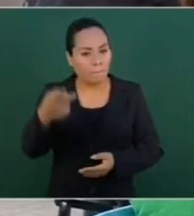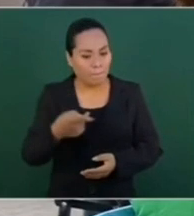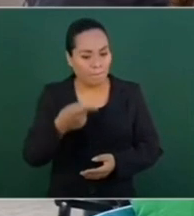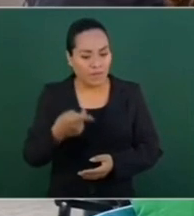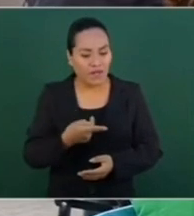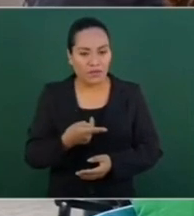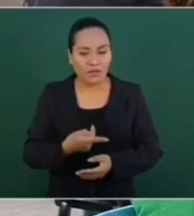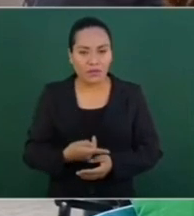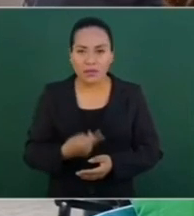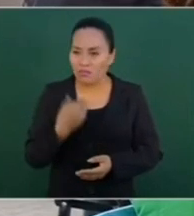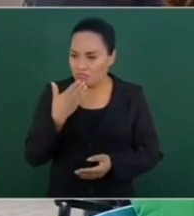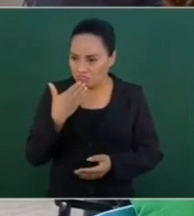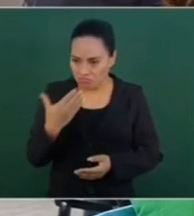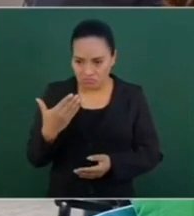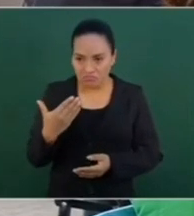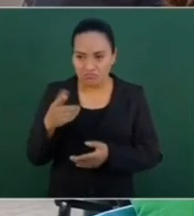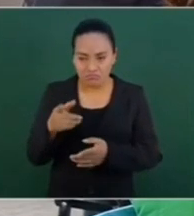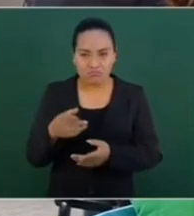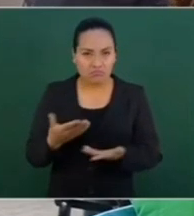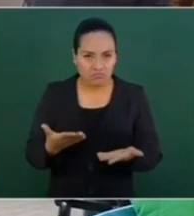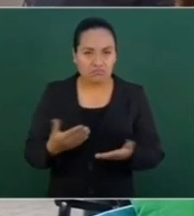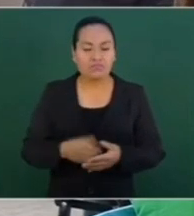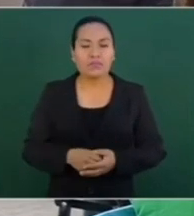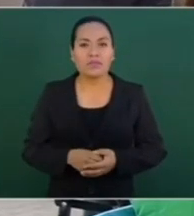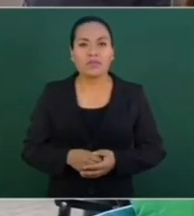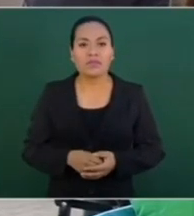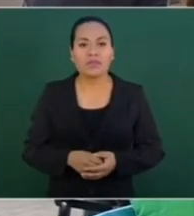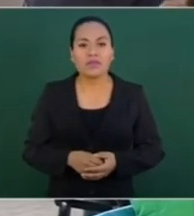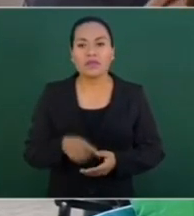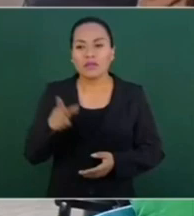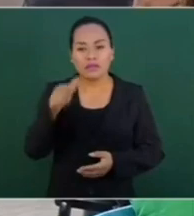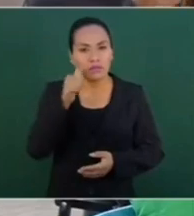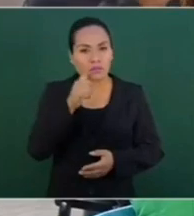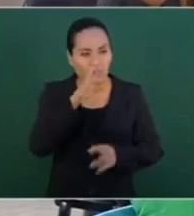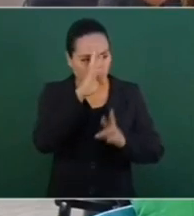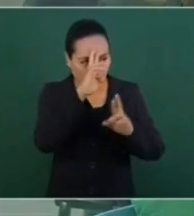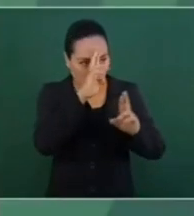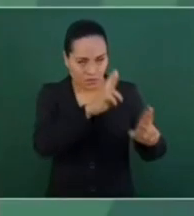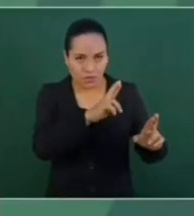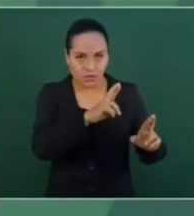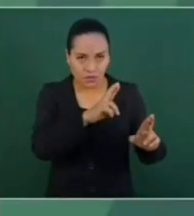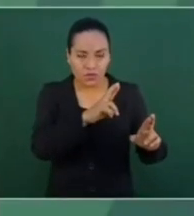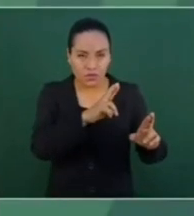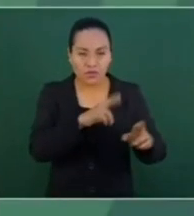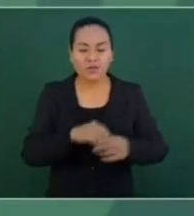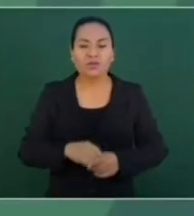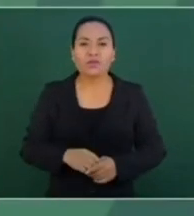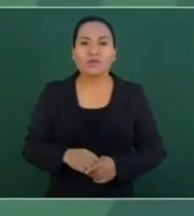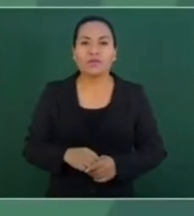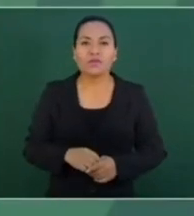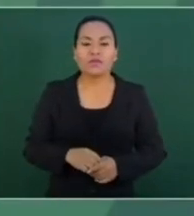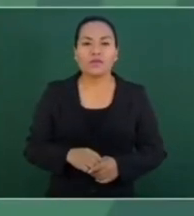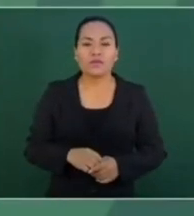preguntas con respeto, aún